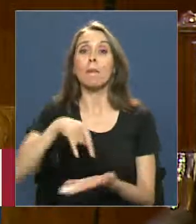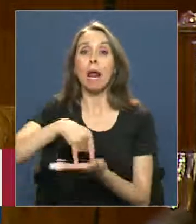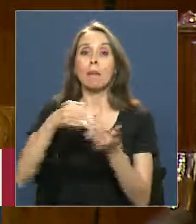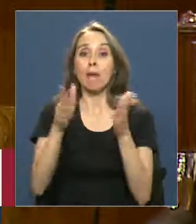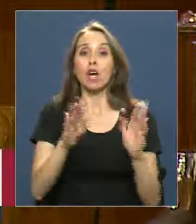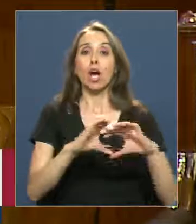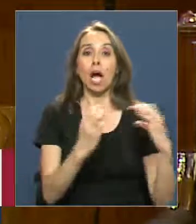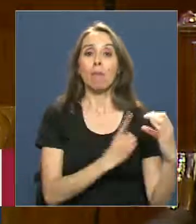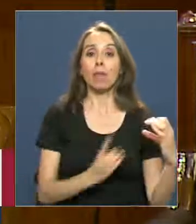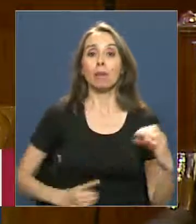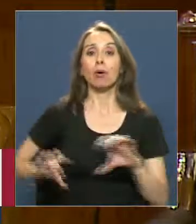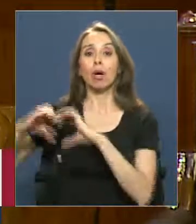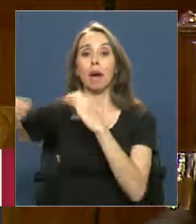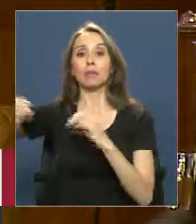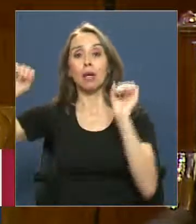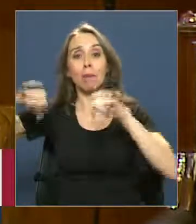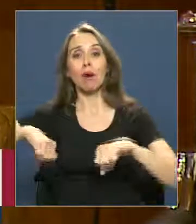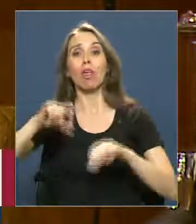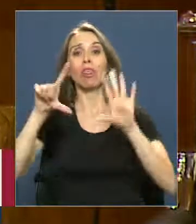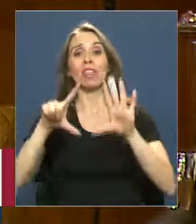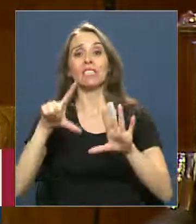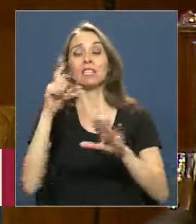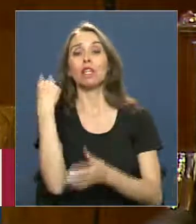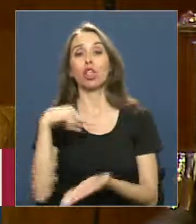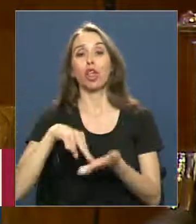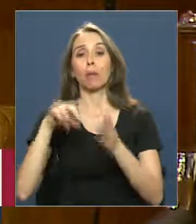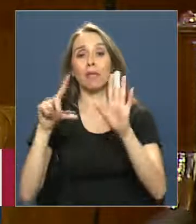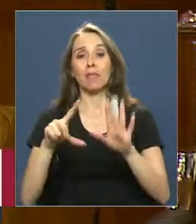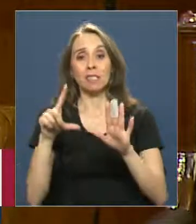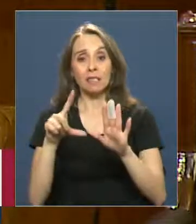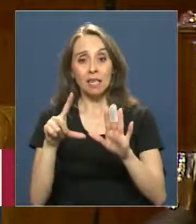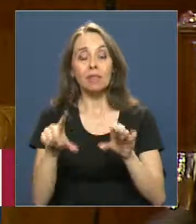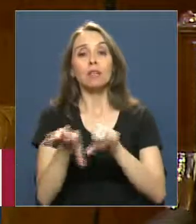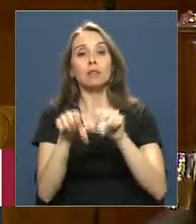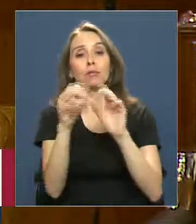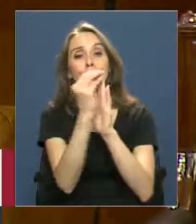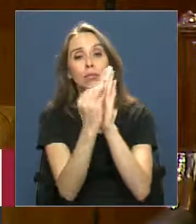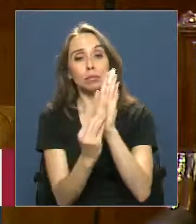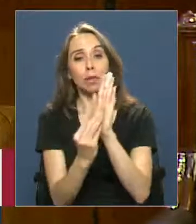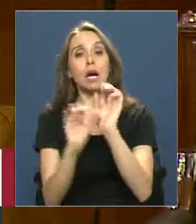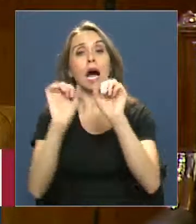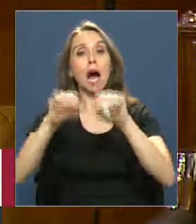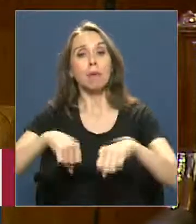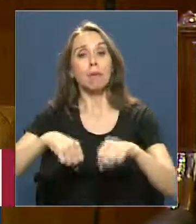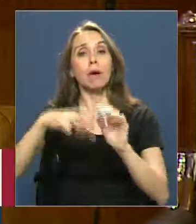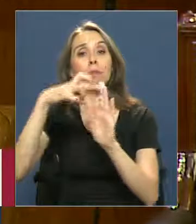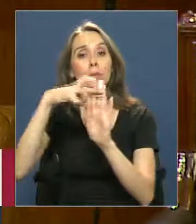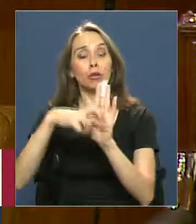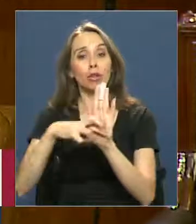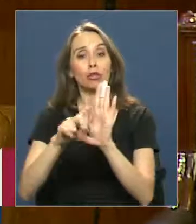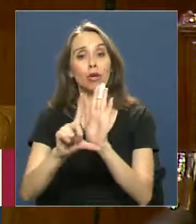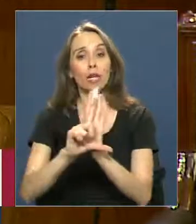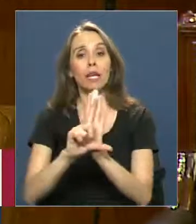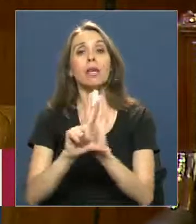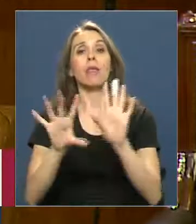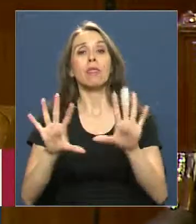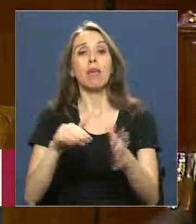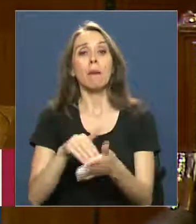ambas cámaras en diciembre de 2017, quedaron plasmados como compromisos fomentar la aprobación del proyecto de ley